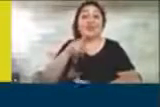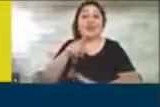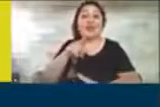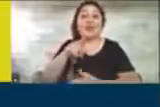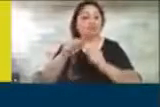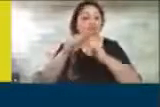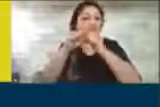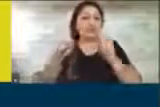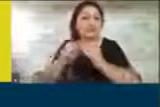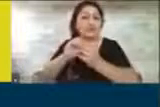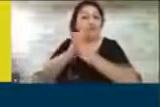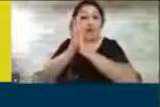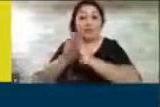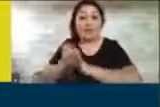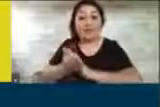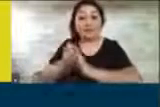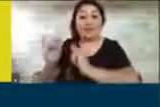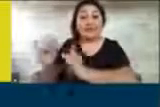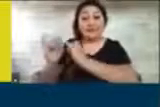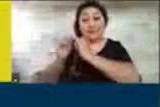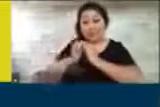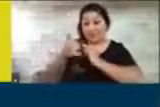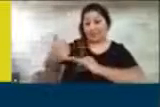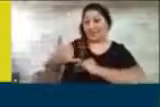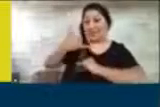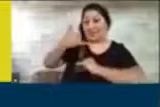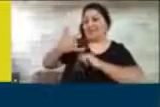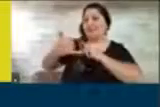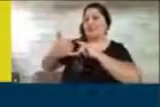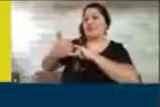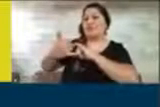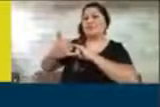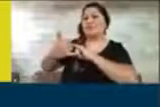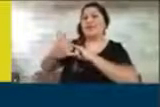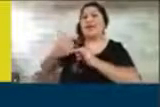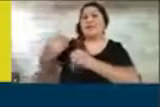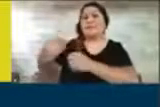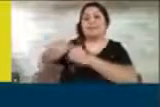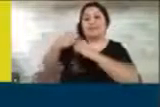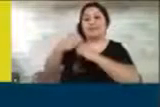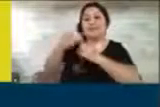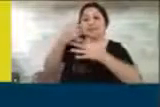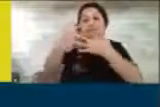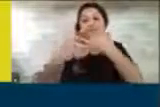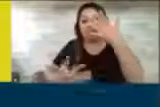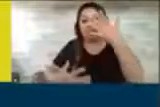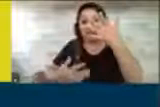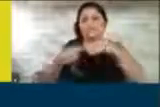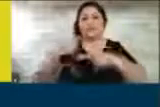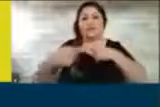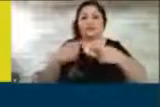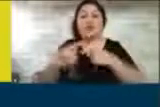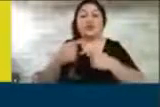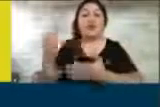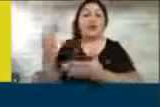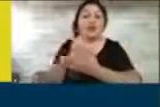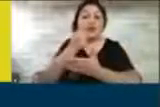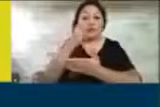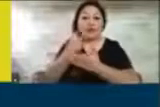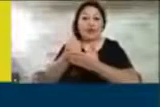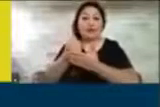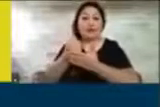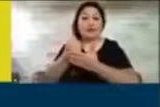teléfono por una central y te dice todas estas otras funciones que les mencioné logrando así darnos más